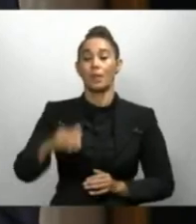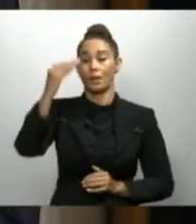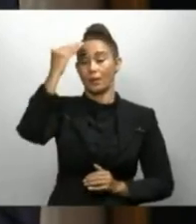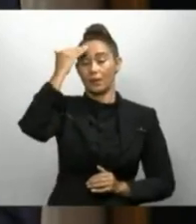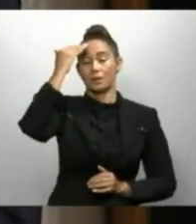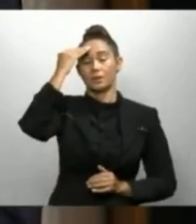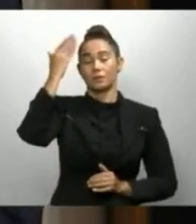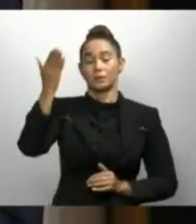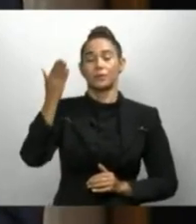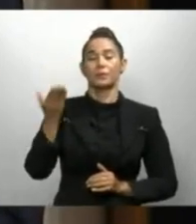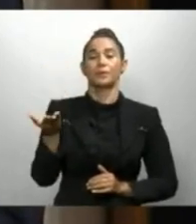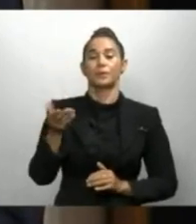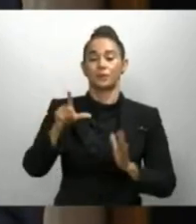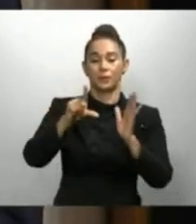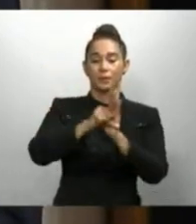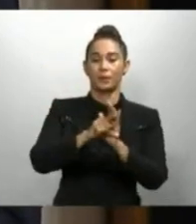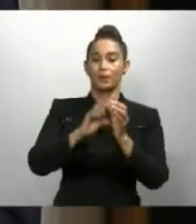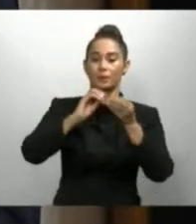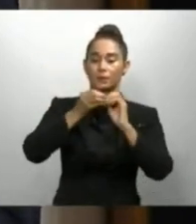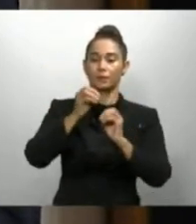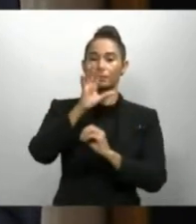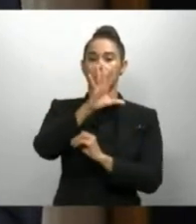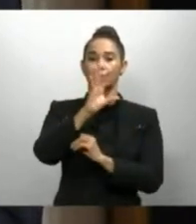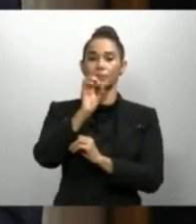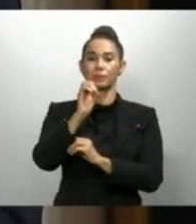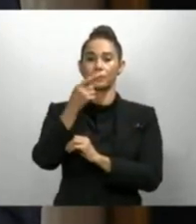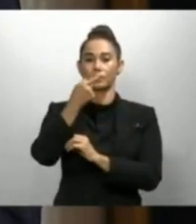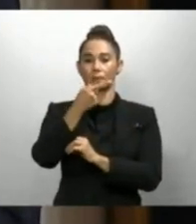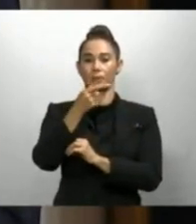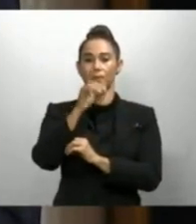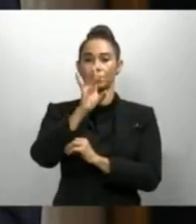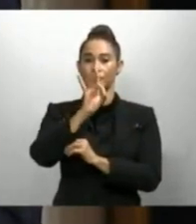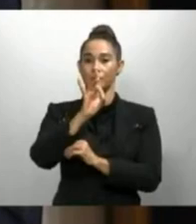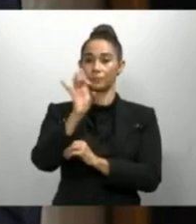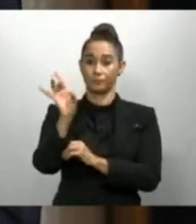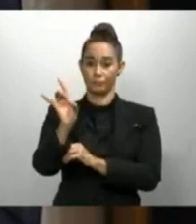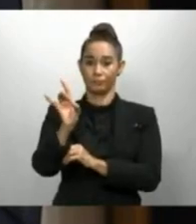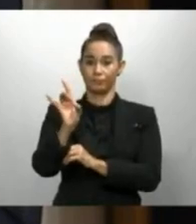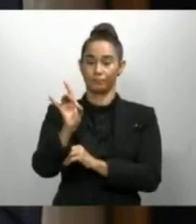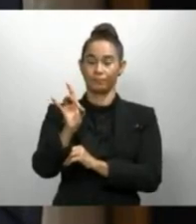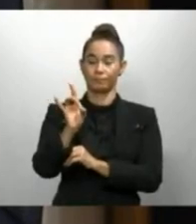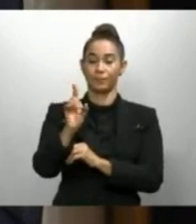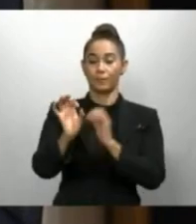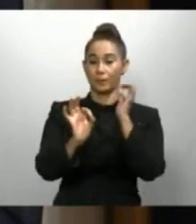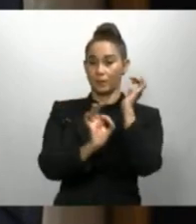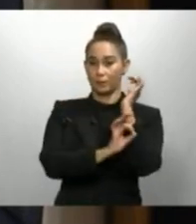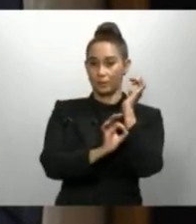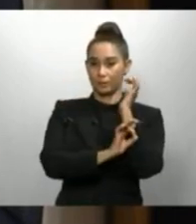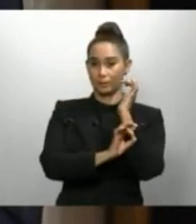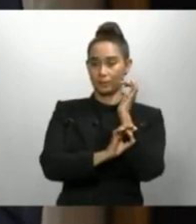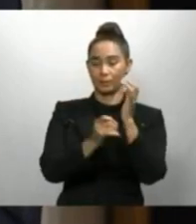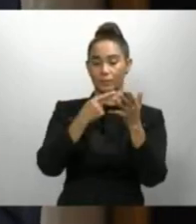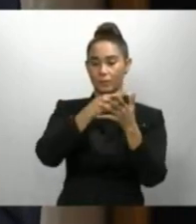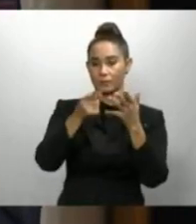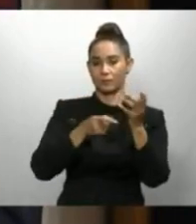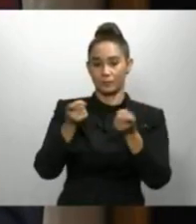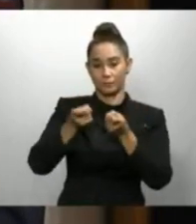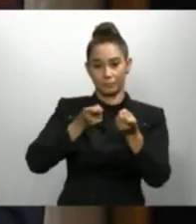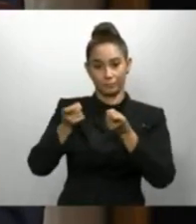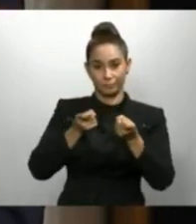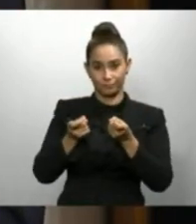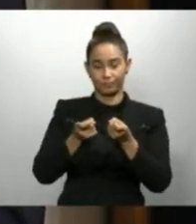Considerando que la ley número 50-88 sobre drogas y sustancias